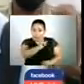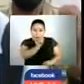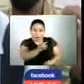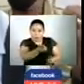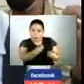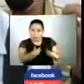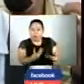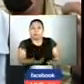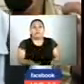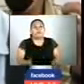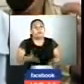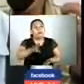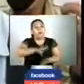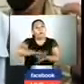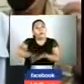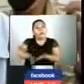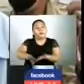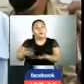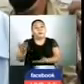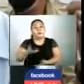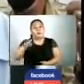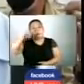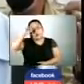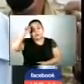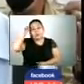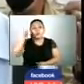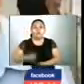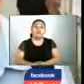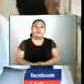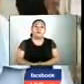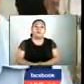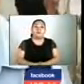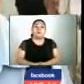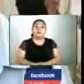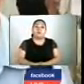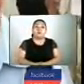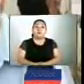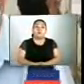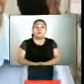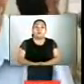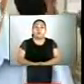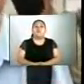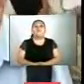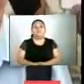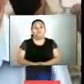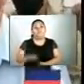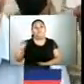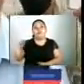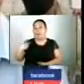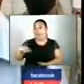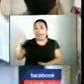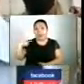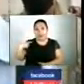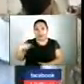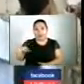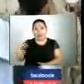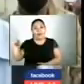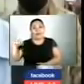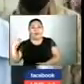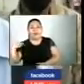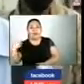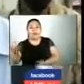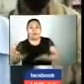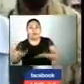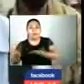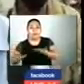para que se hiciera efectivo el pago de los salarios. ¿El síndice le cierra? Sí, la gerencia del mercado el día de ayer, la parte administrativa no